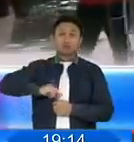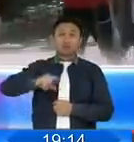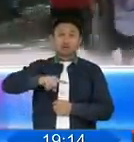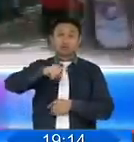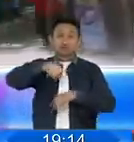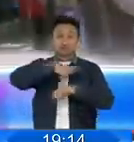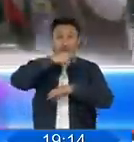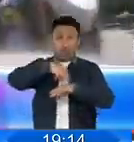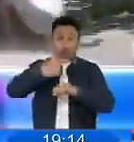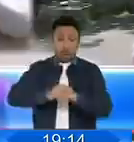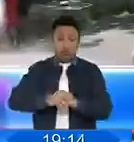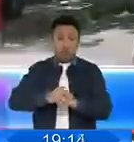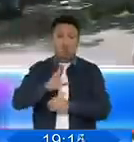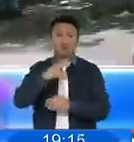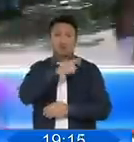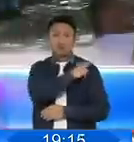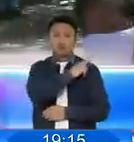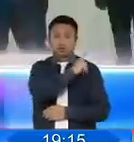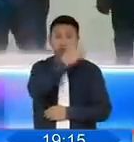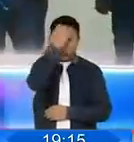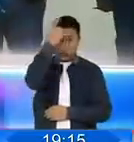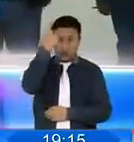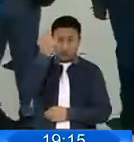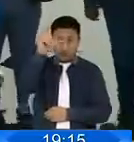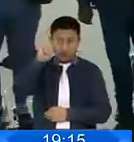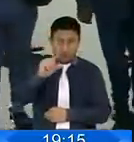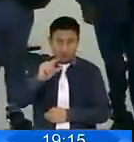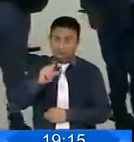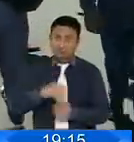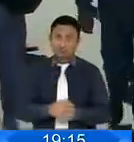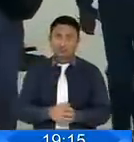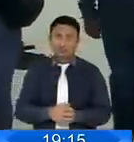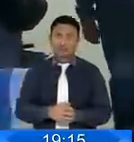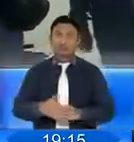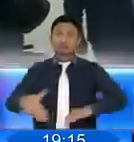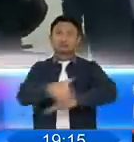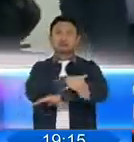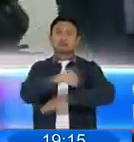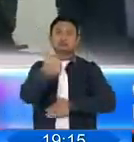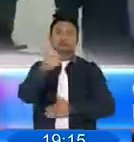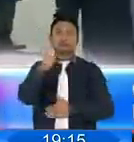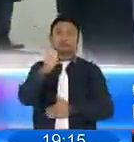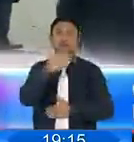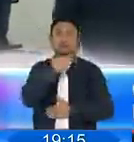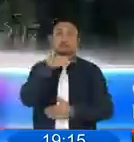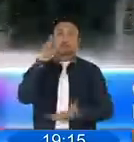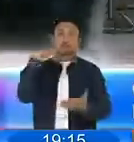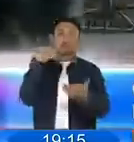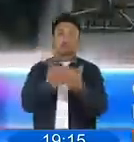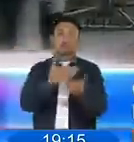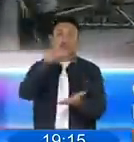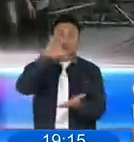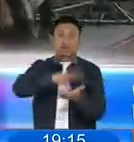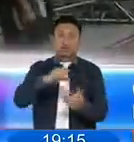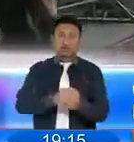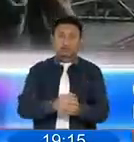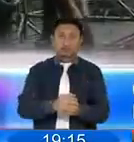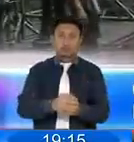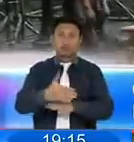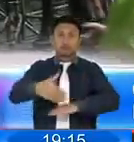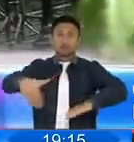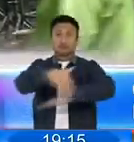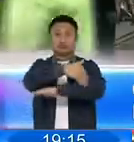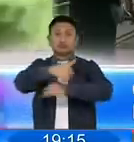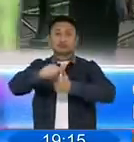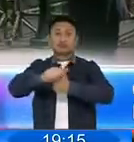las universidades y a la educación. La marcha avanzó por la avenida 10 de agosto hasta el centro histórico. Calles aledañas al Palacio de Carondelet